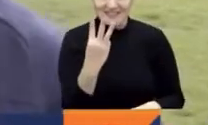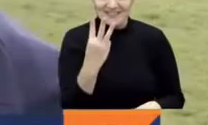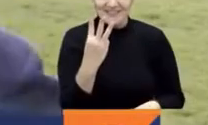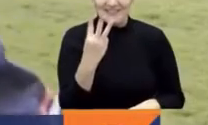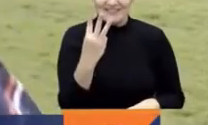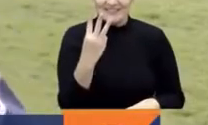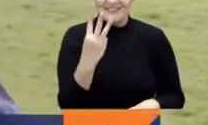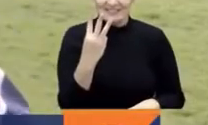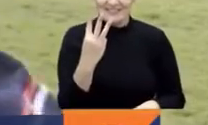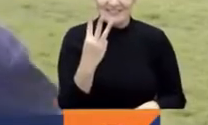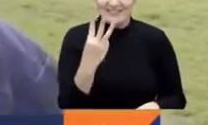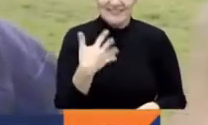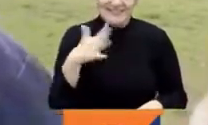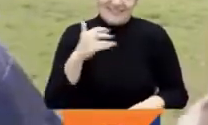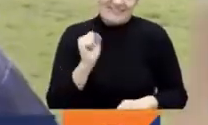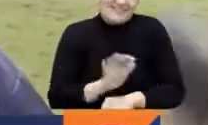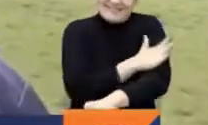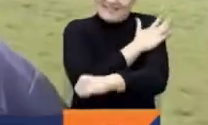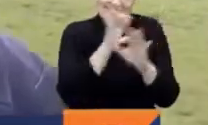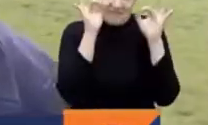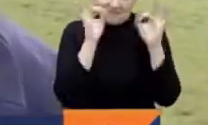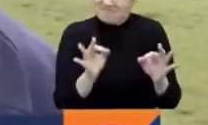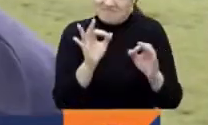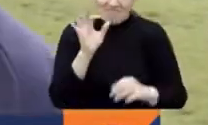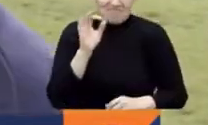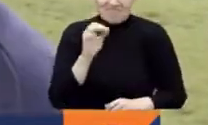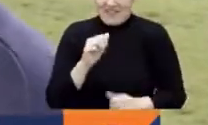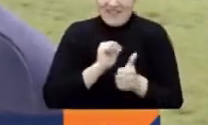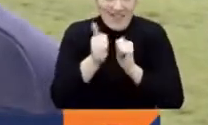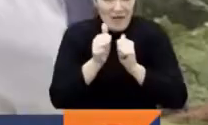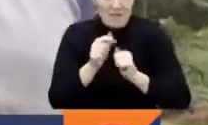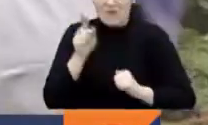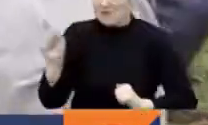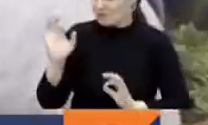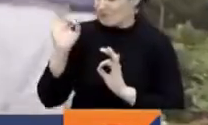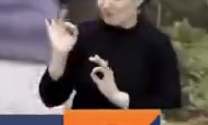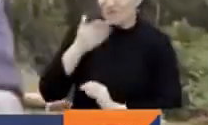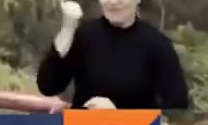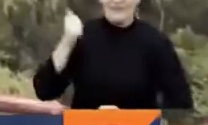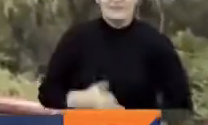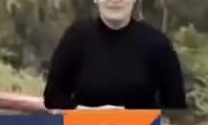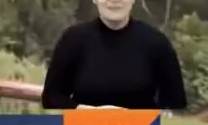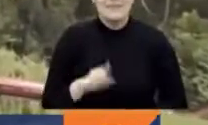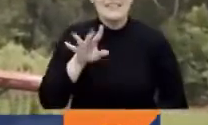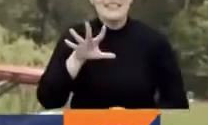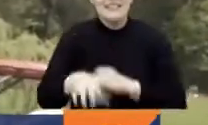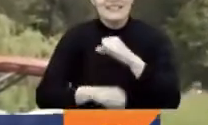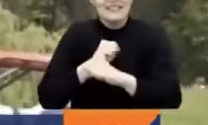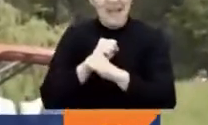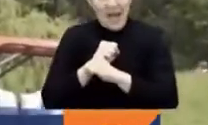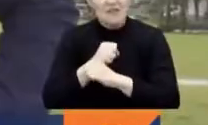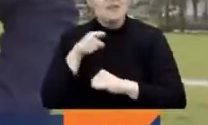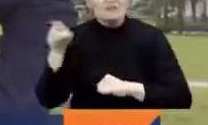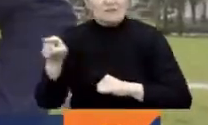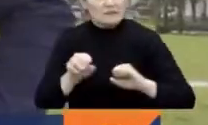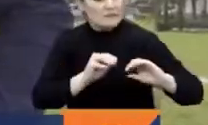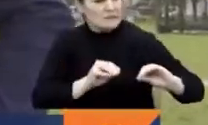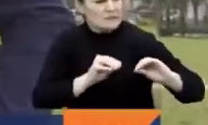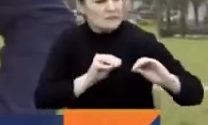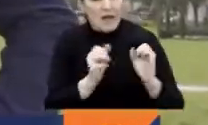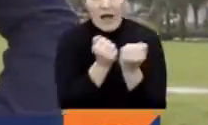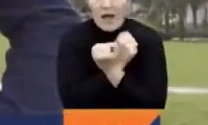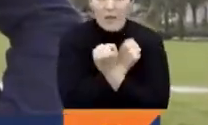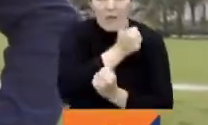sabes, ya somos guerreado para el deporte y más el ecuestre. Los 15 años de trabajo y formación muestran los frutos del amor,